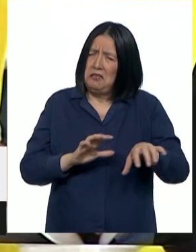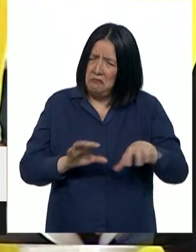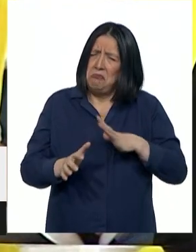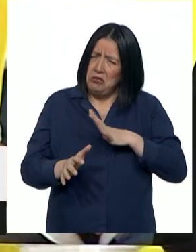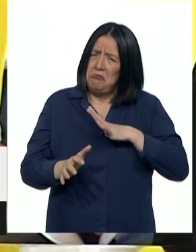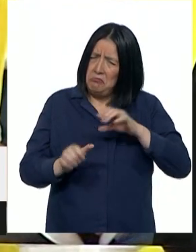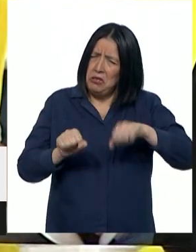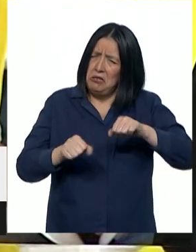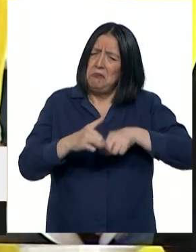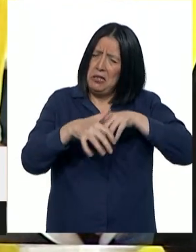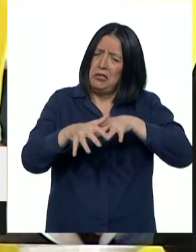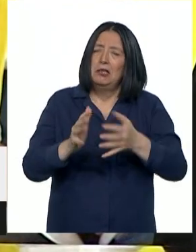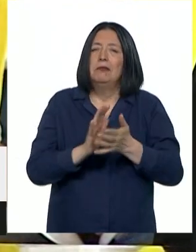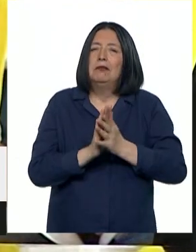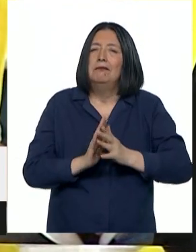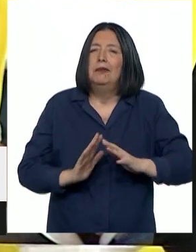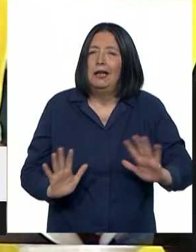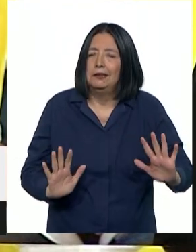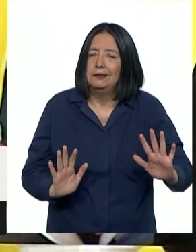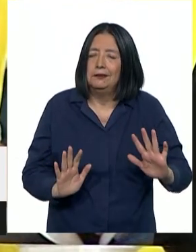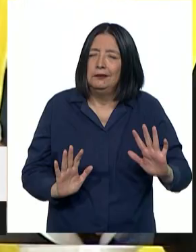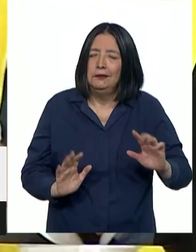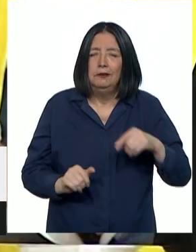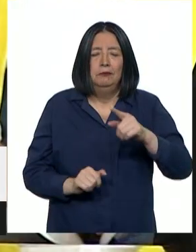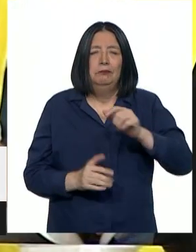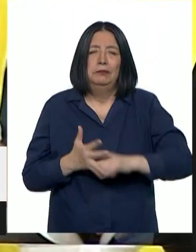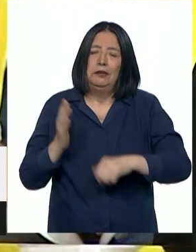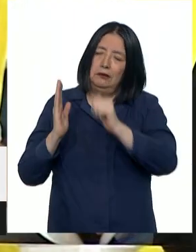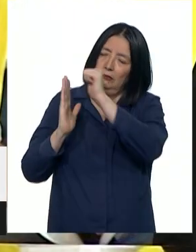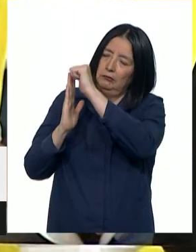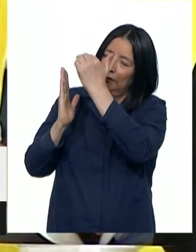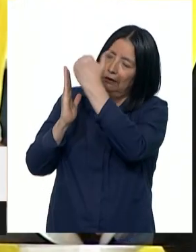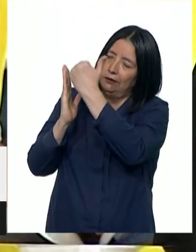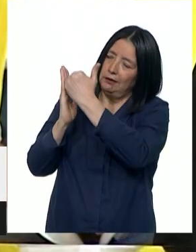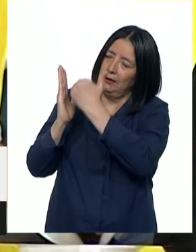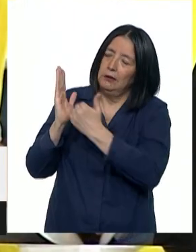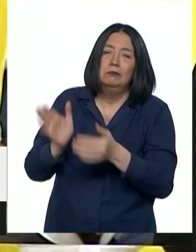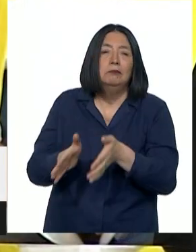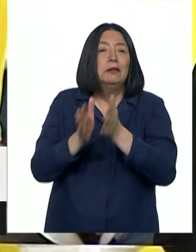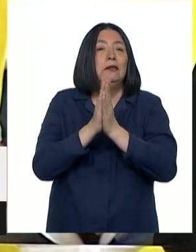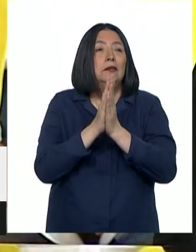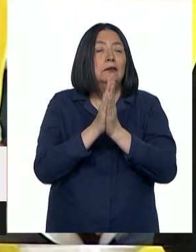pacíficamente, pero lleven una agenda social.